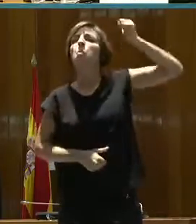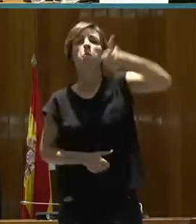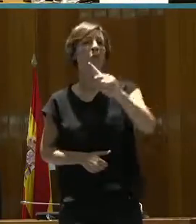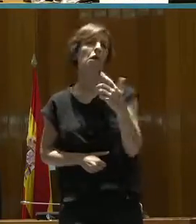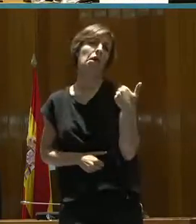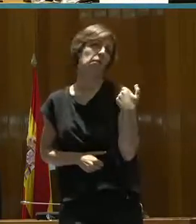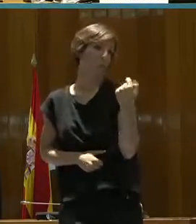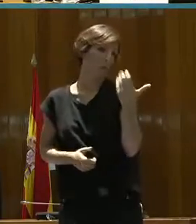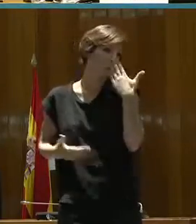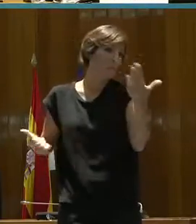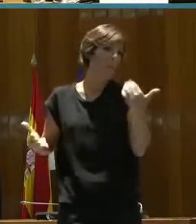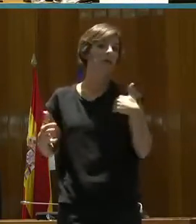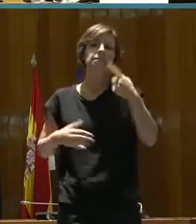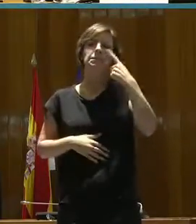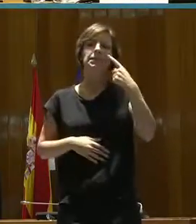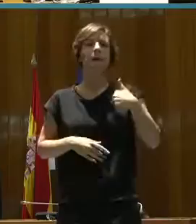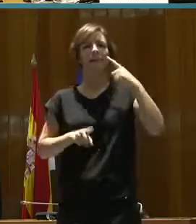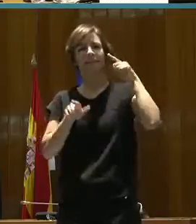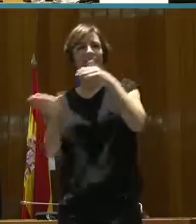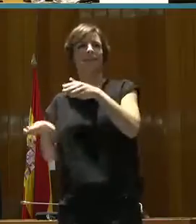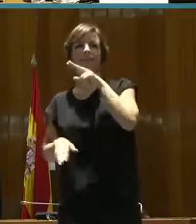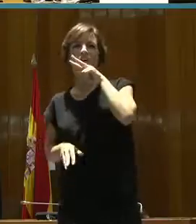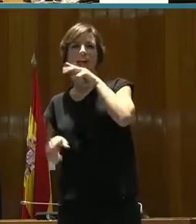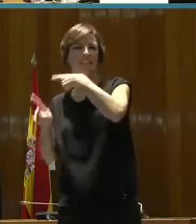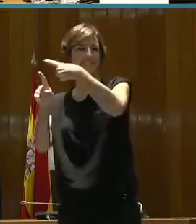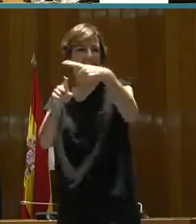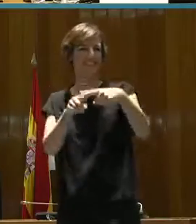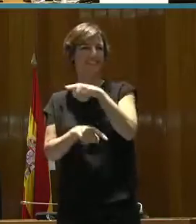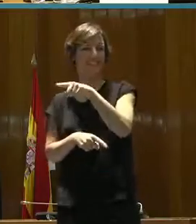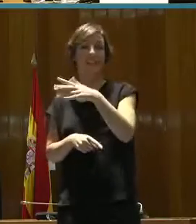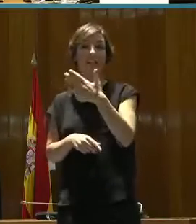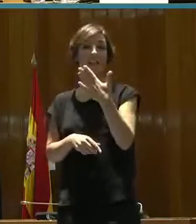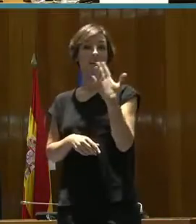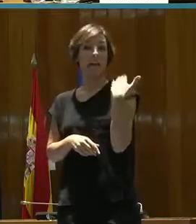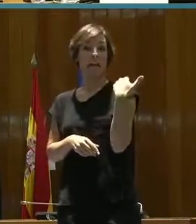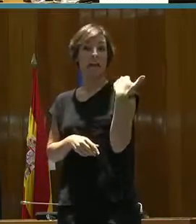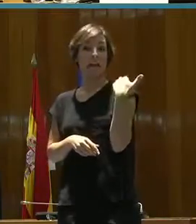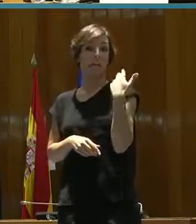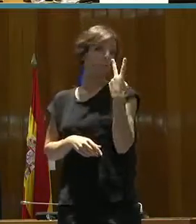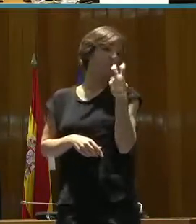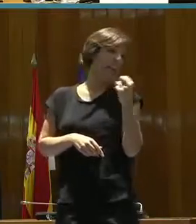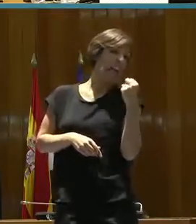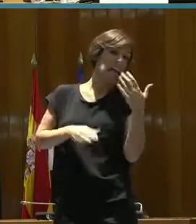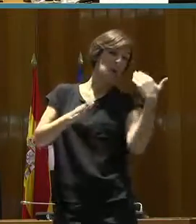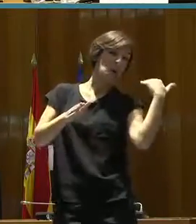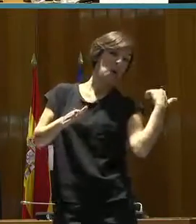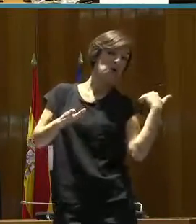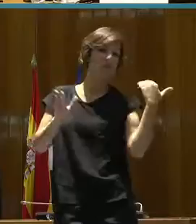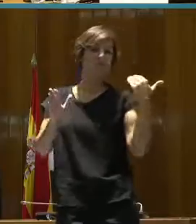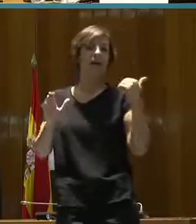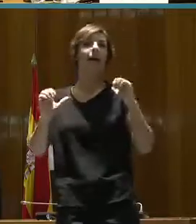todo en el conocimiento de las lenguas orales. Y es solo en los últimos decenios cuando se ha empezado a incorporar el